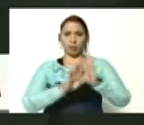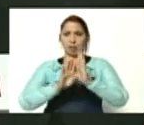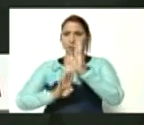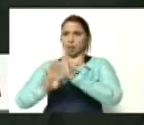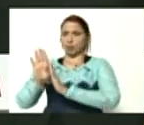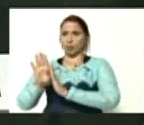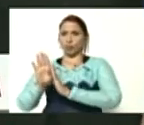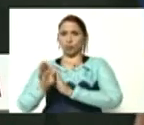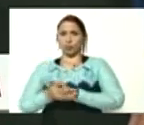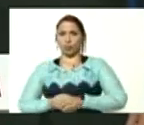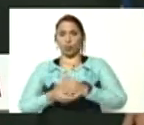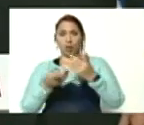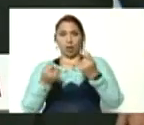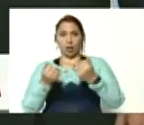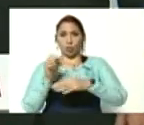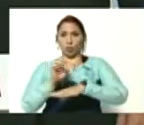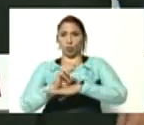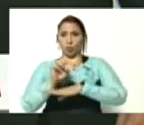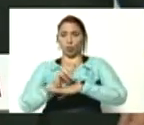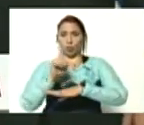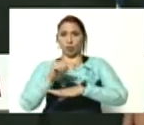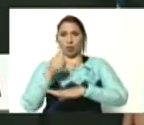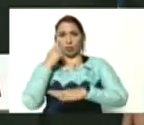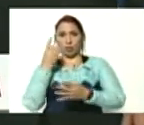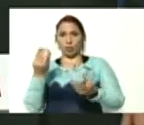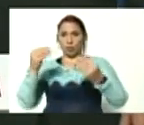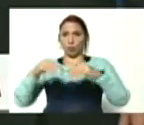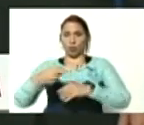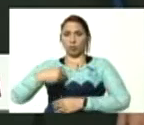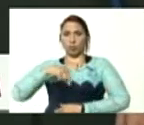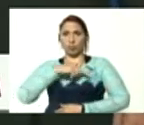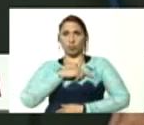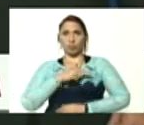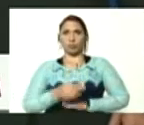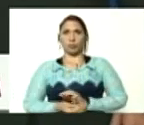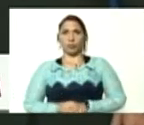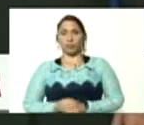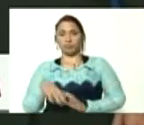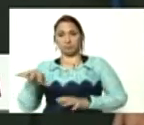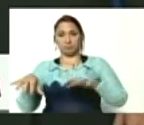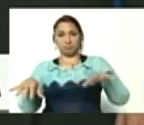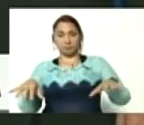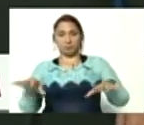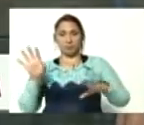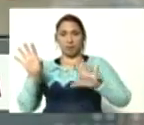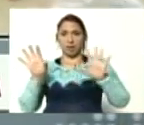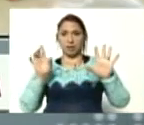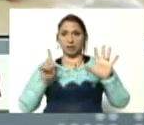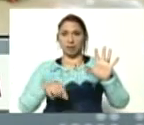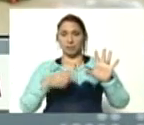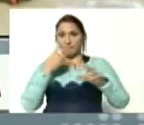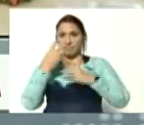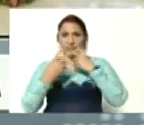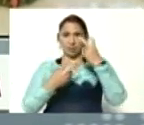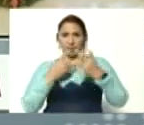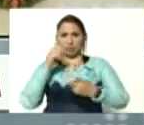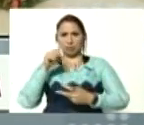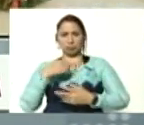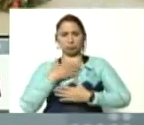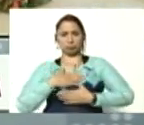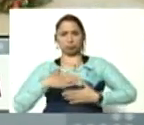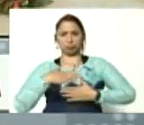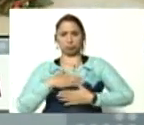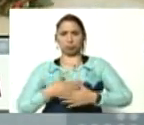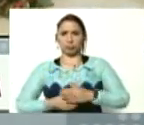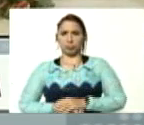relaciones económicas y de cooperación entre nuestros dos países. Realmente la visita ha sido fructífera,